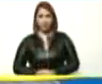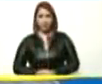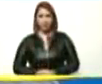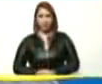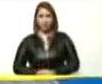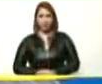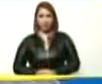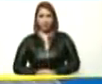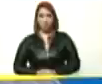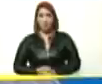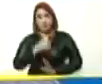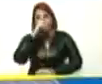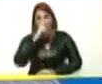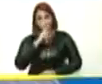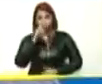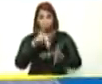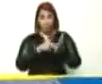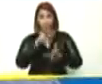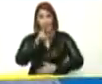así, que el año 2021,